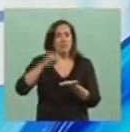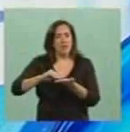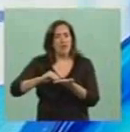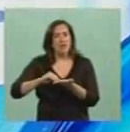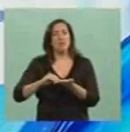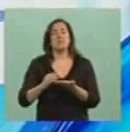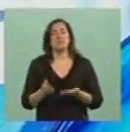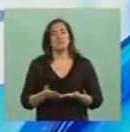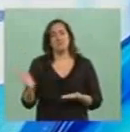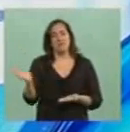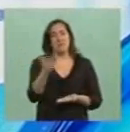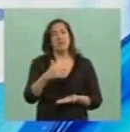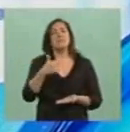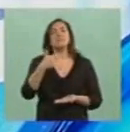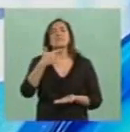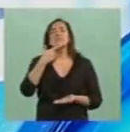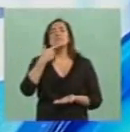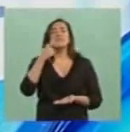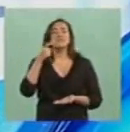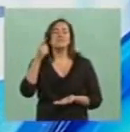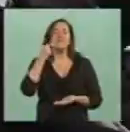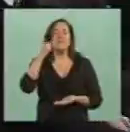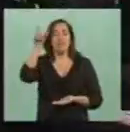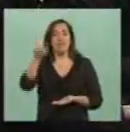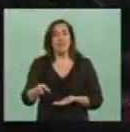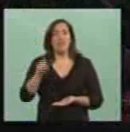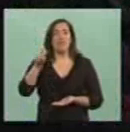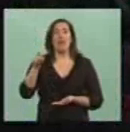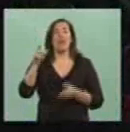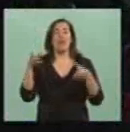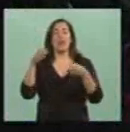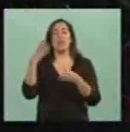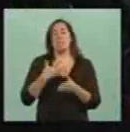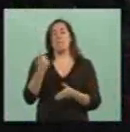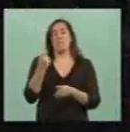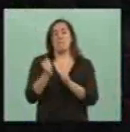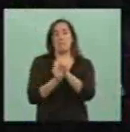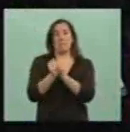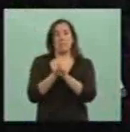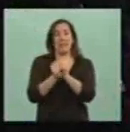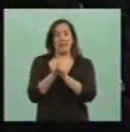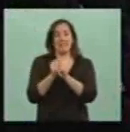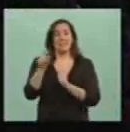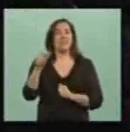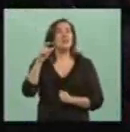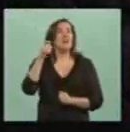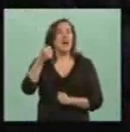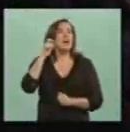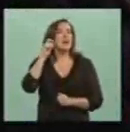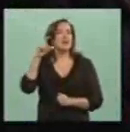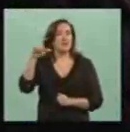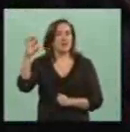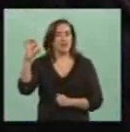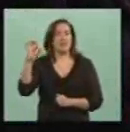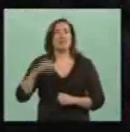señor CEO global de ASCO, Martín Reichenhagen, Herr Martin